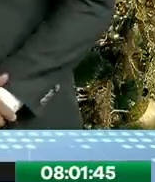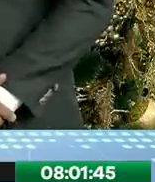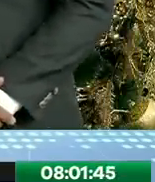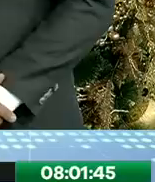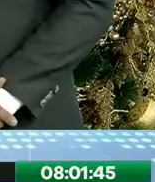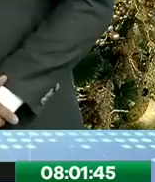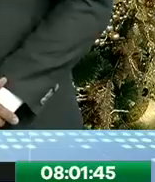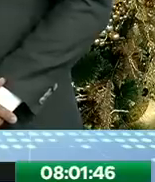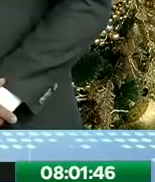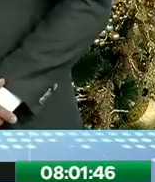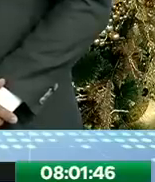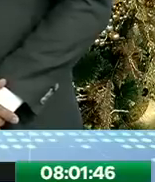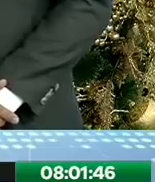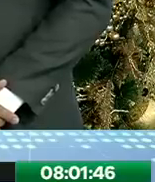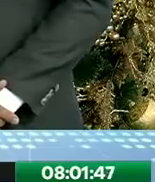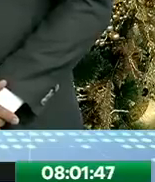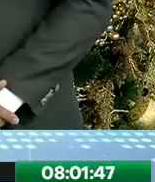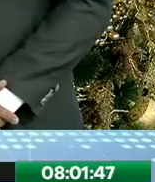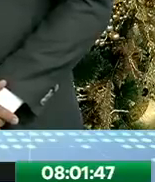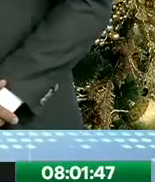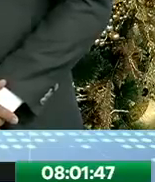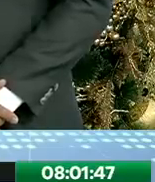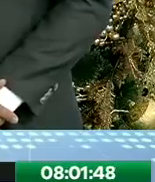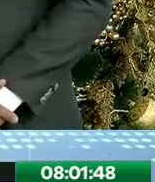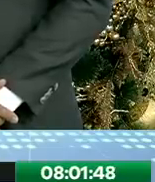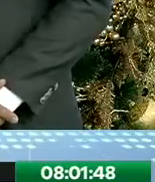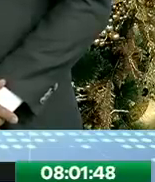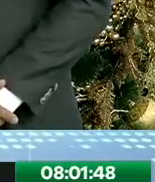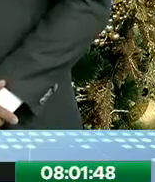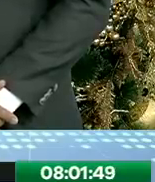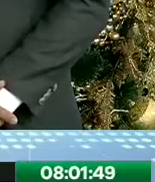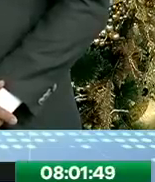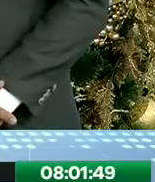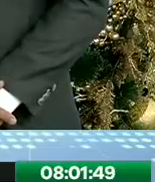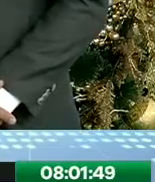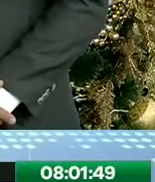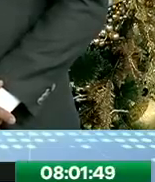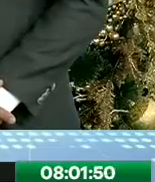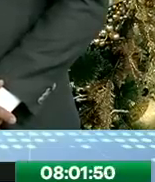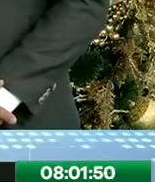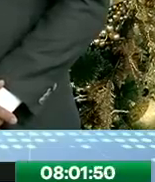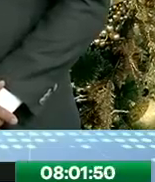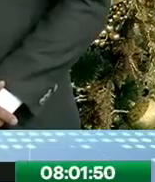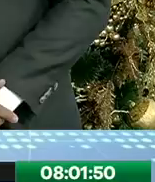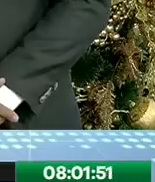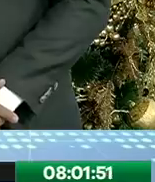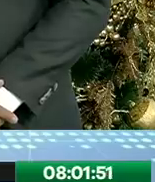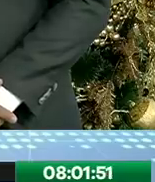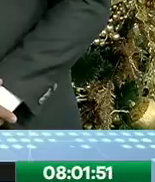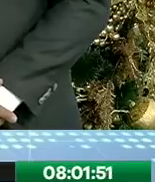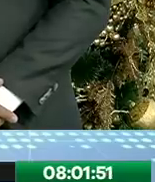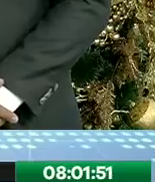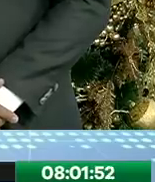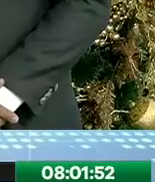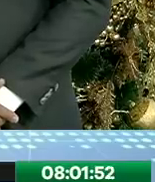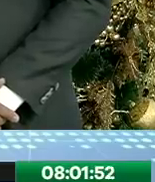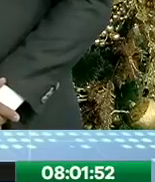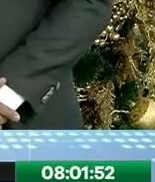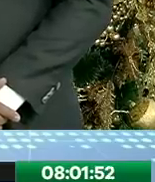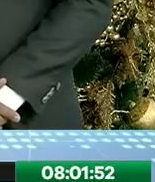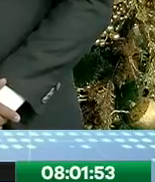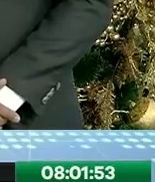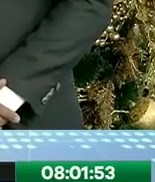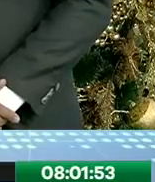golazo. Ese era un golazo, sí. Y el otro golazo era Nangonó, del lado opuesto al de él. Claro. Cuando baja con el pecho la